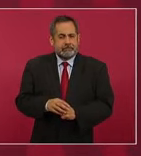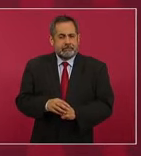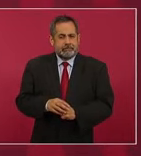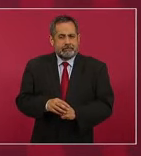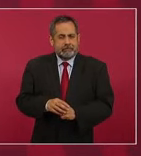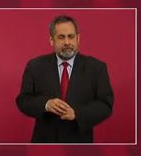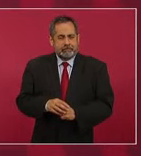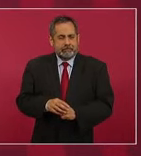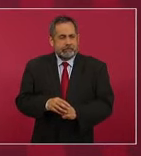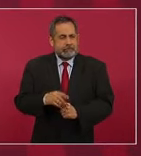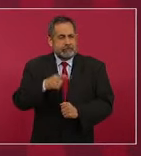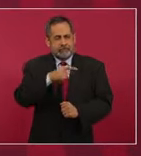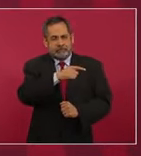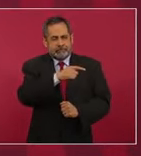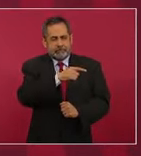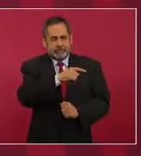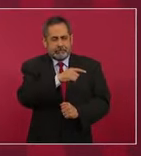vean lo que sucede, ¿no?